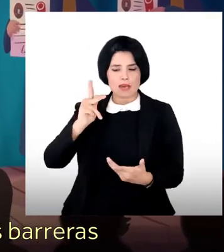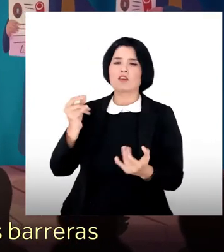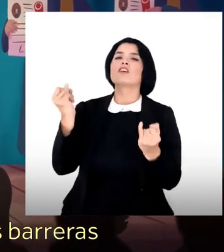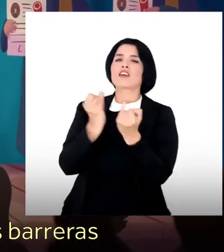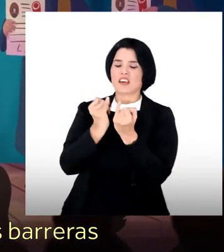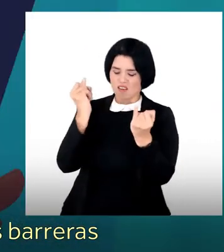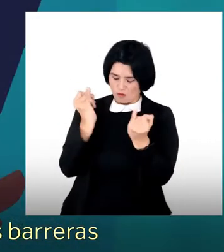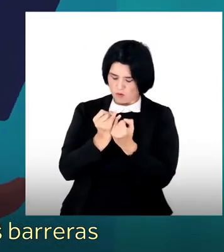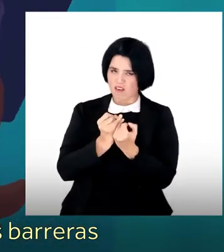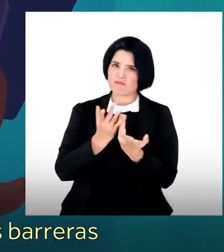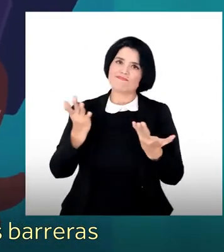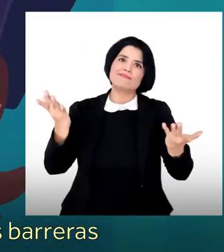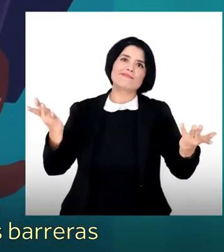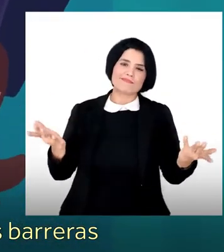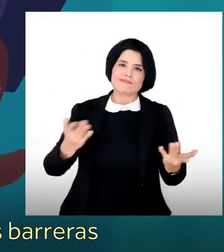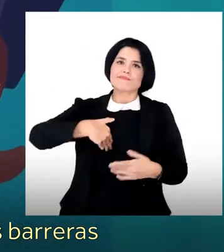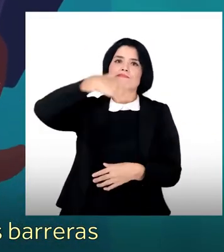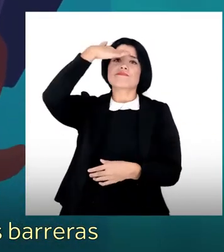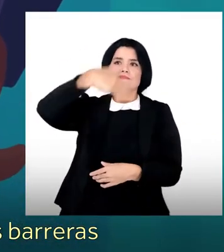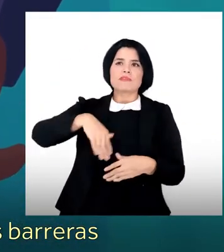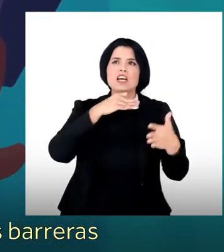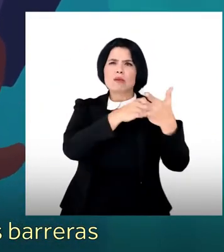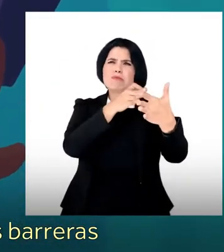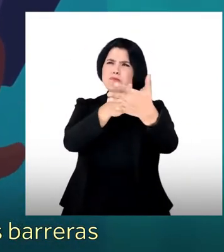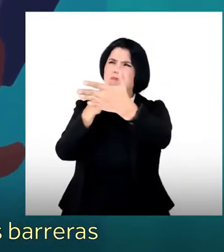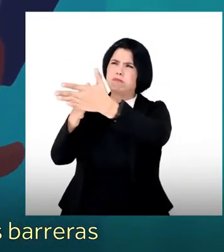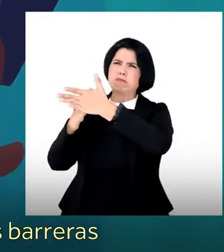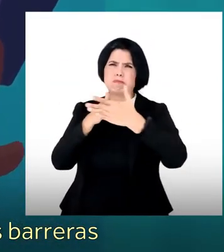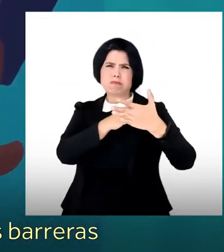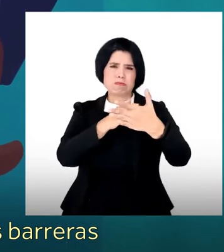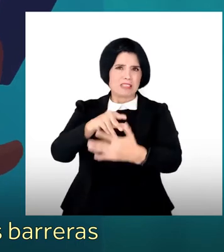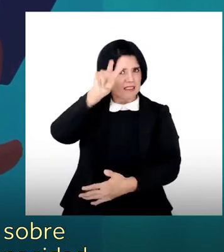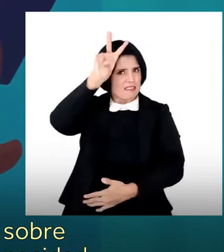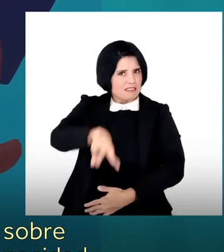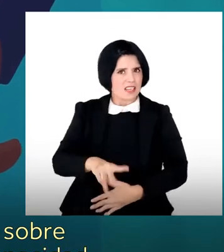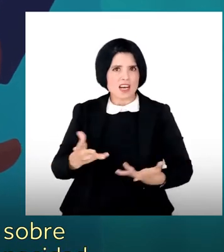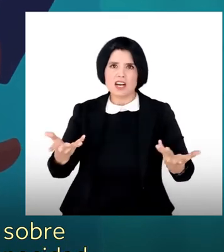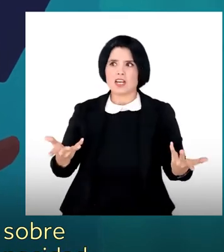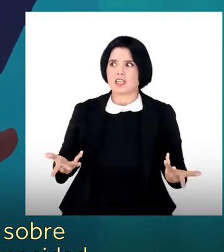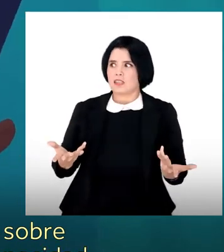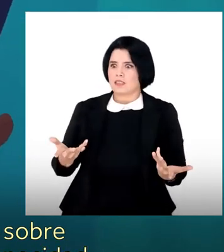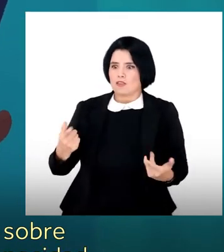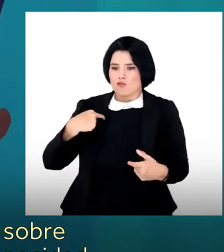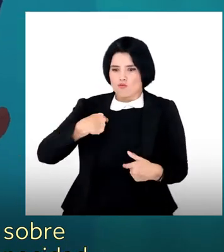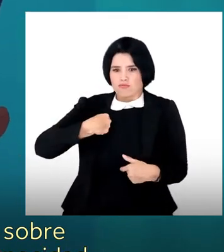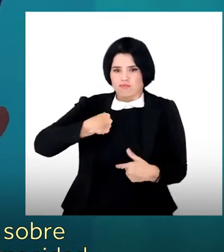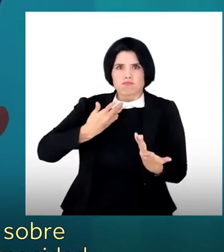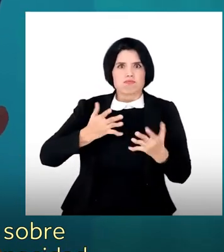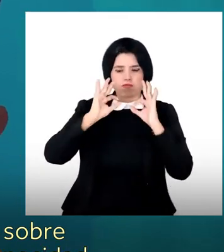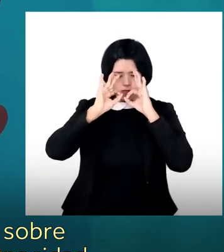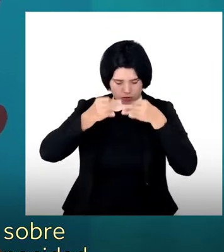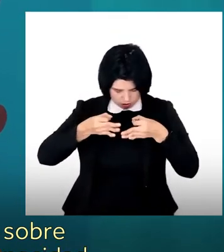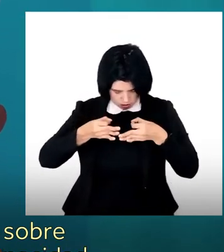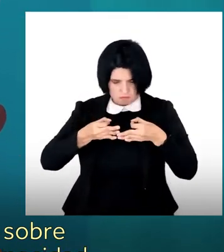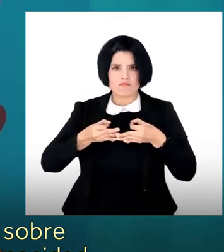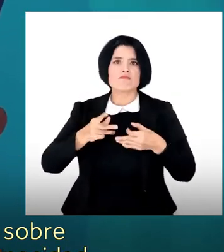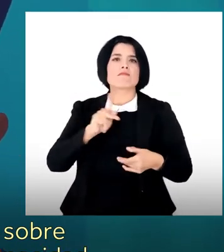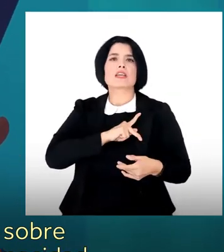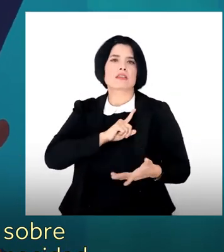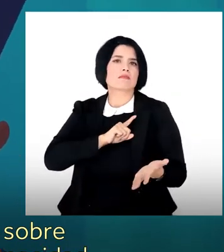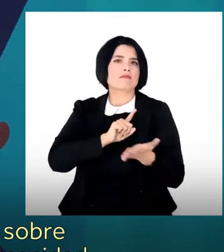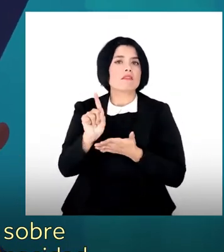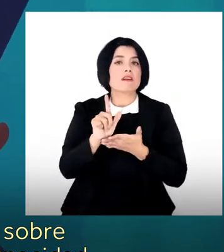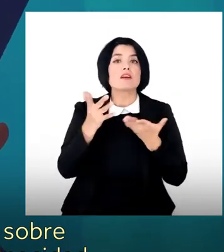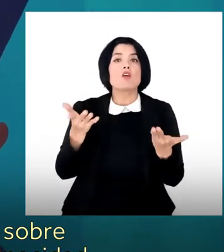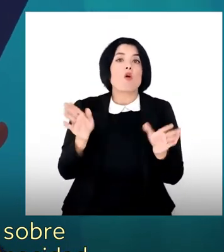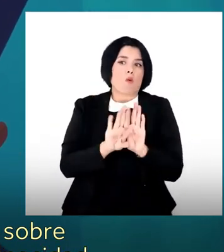y a pesar de todas las barreras a las que me he enfrentado, gracias a la conciencia que tengo sobre mis derechos como mujer